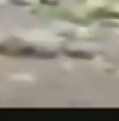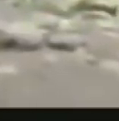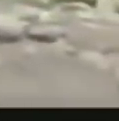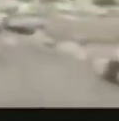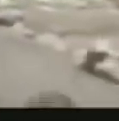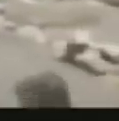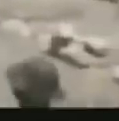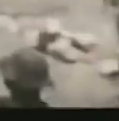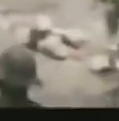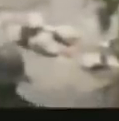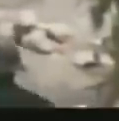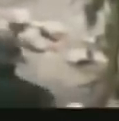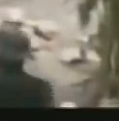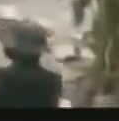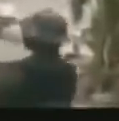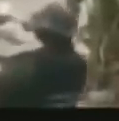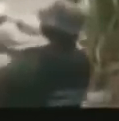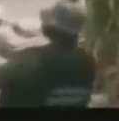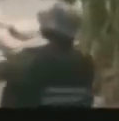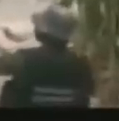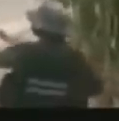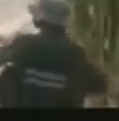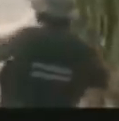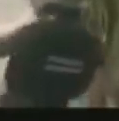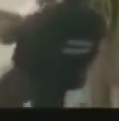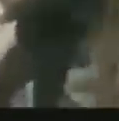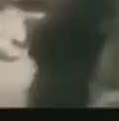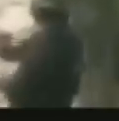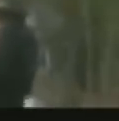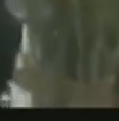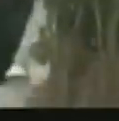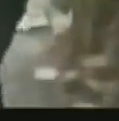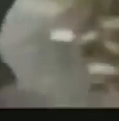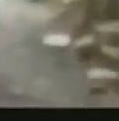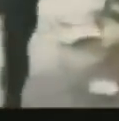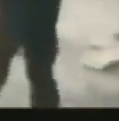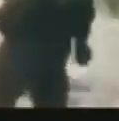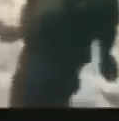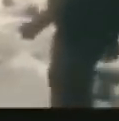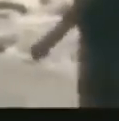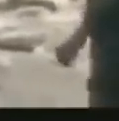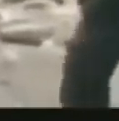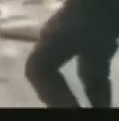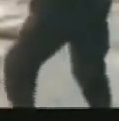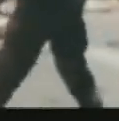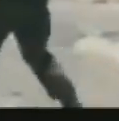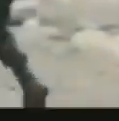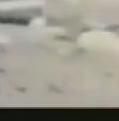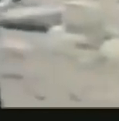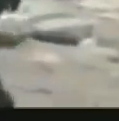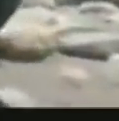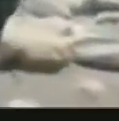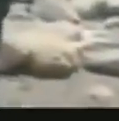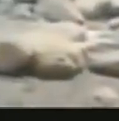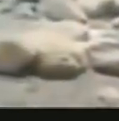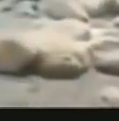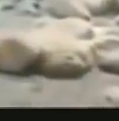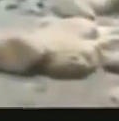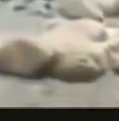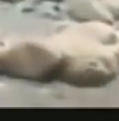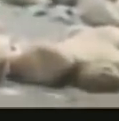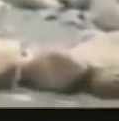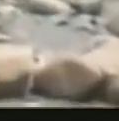hemos desmantelado. Pero es importante señalar que la frontera con Colombia, primero, es una